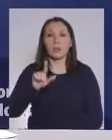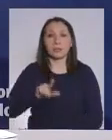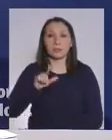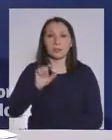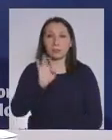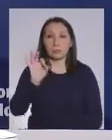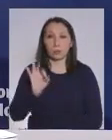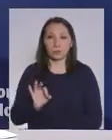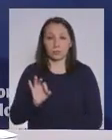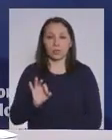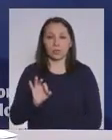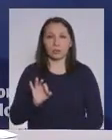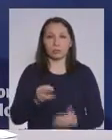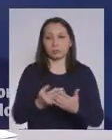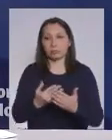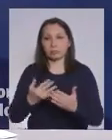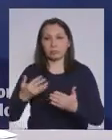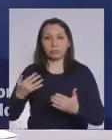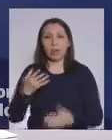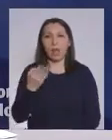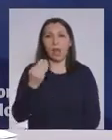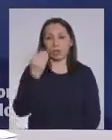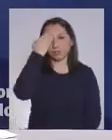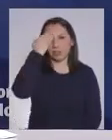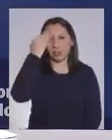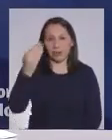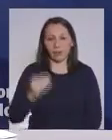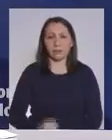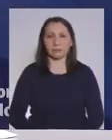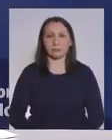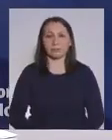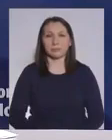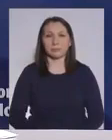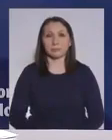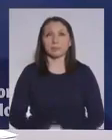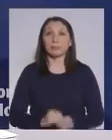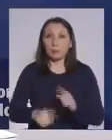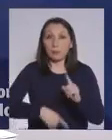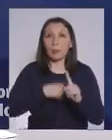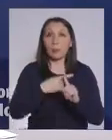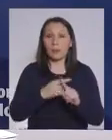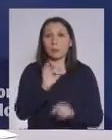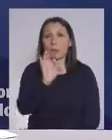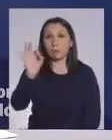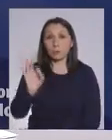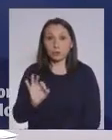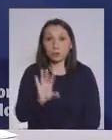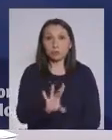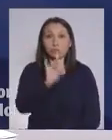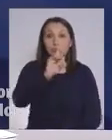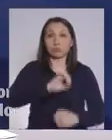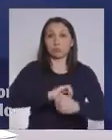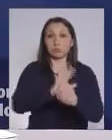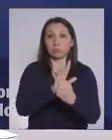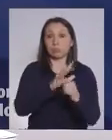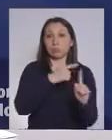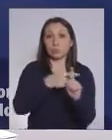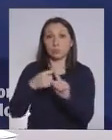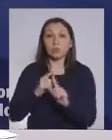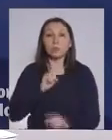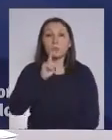17% en los últimos 14 días además la tasa de positividad del